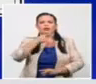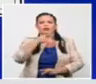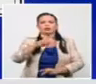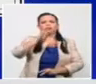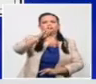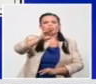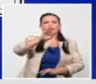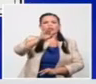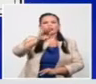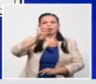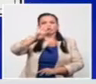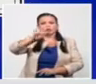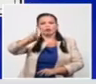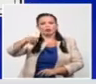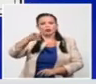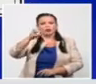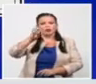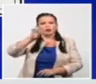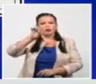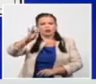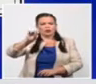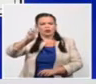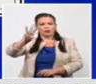384,73, Regla